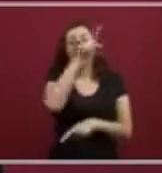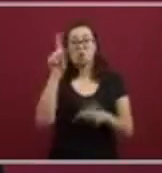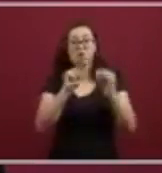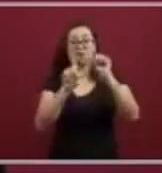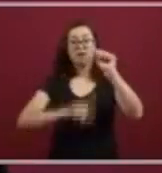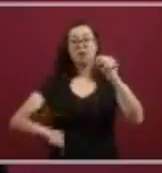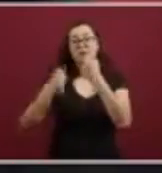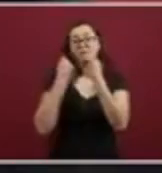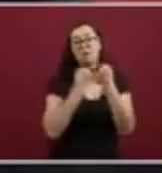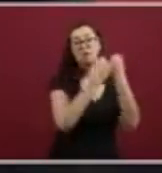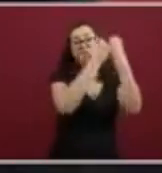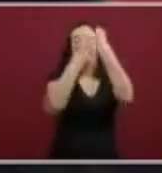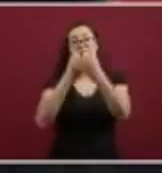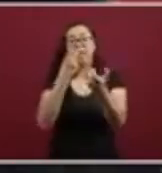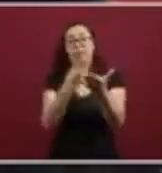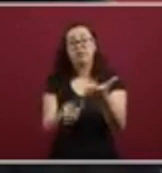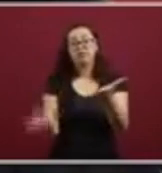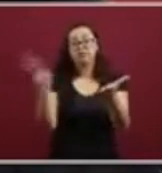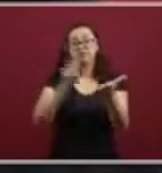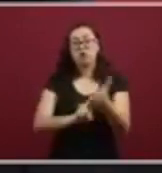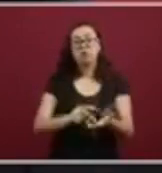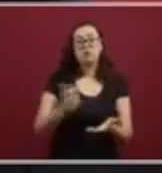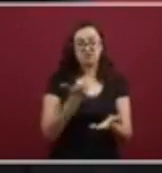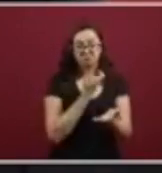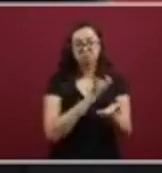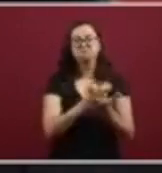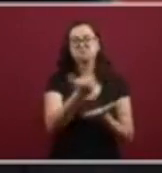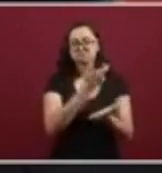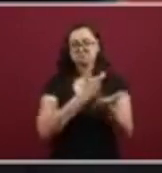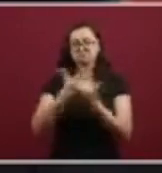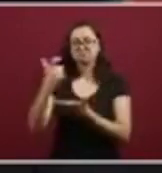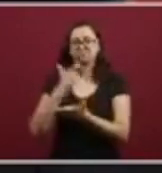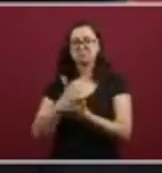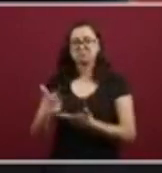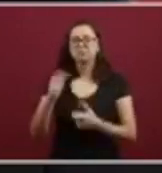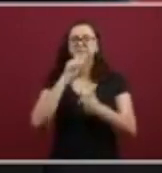doble. Y también los salarios